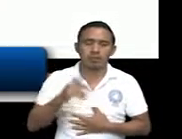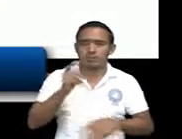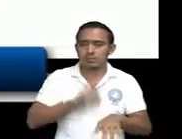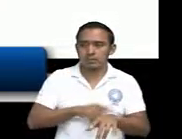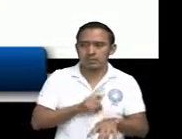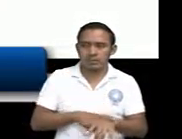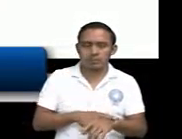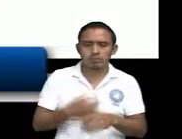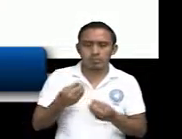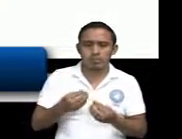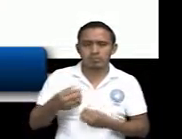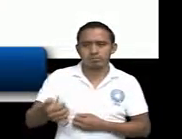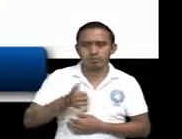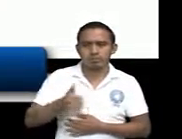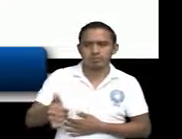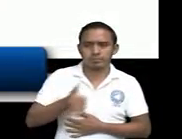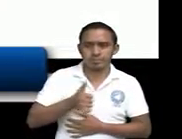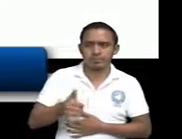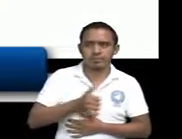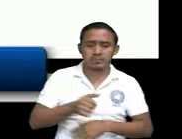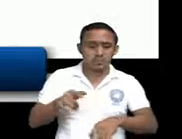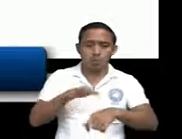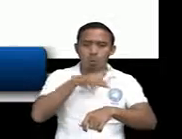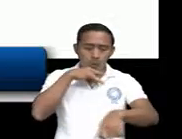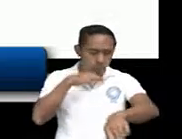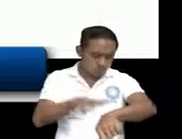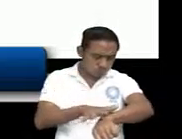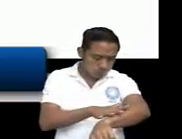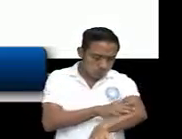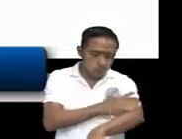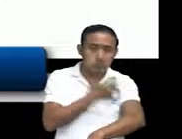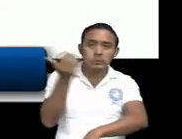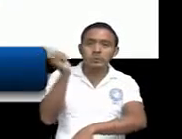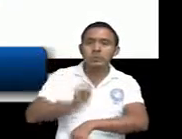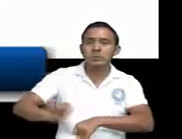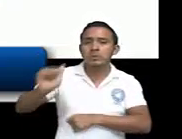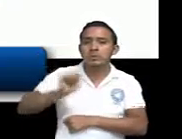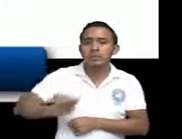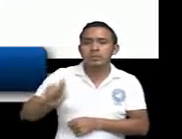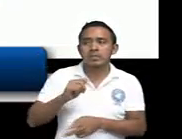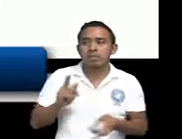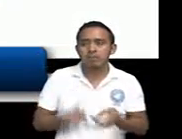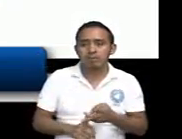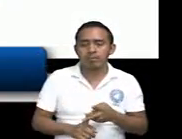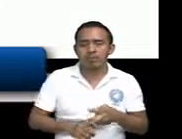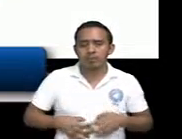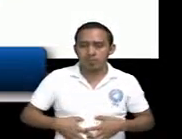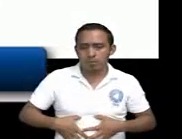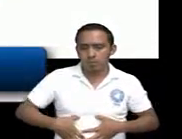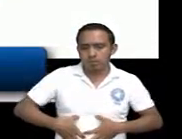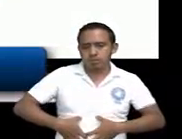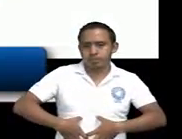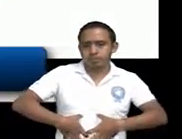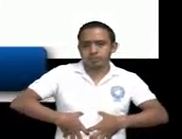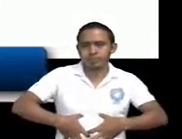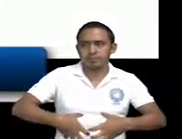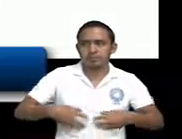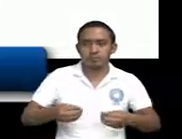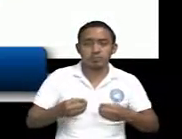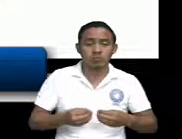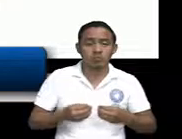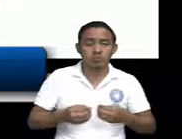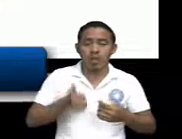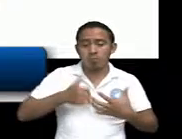tiempo tomando se tornan de coloración amarilla, tienden a abultarse un poco el abdomen por cantidad de líquido que